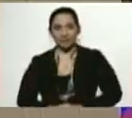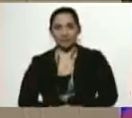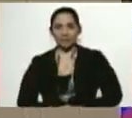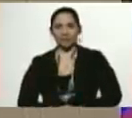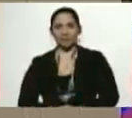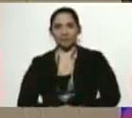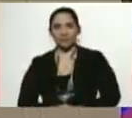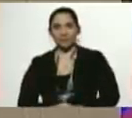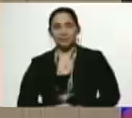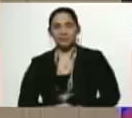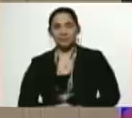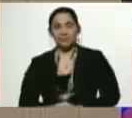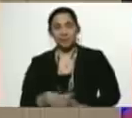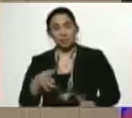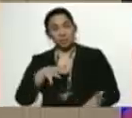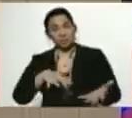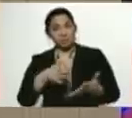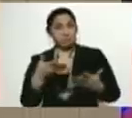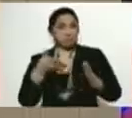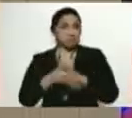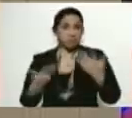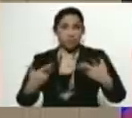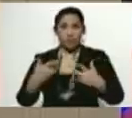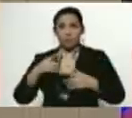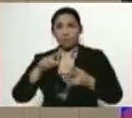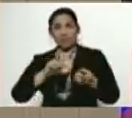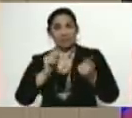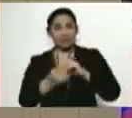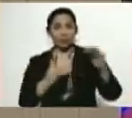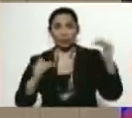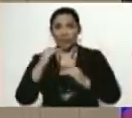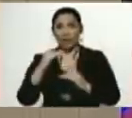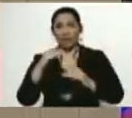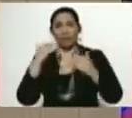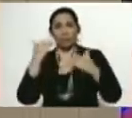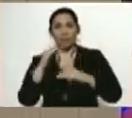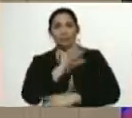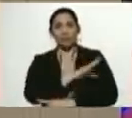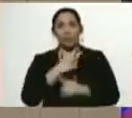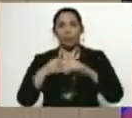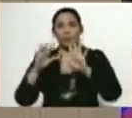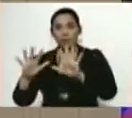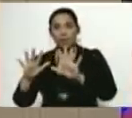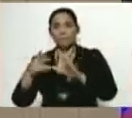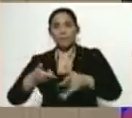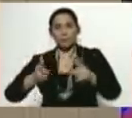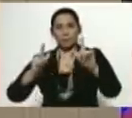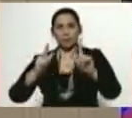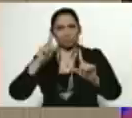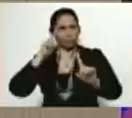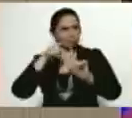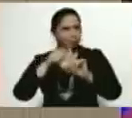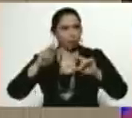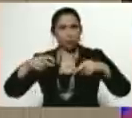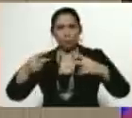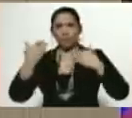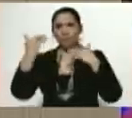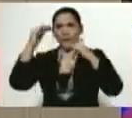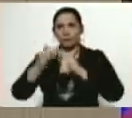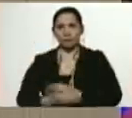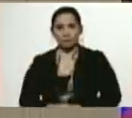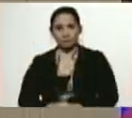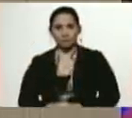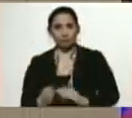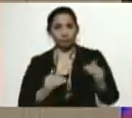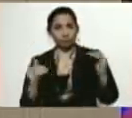y en consecuencia, pasada esta fase, este 5x10, pues nos permitirá ir a una fase